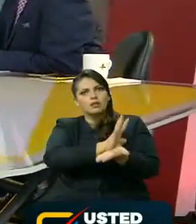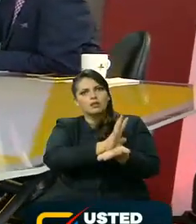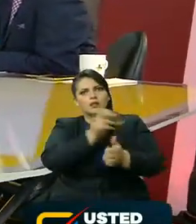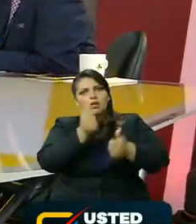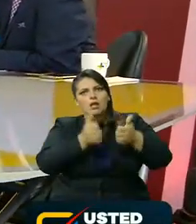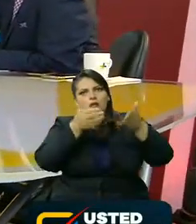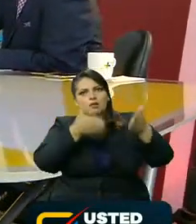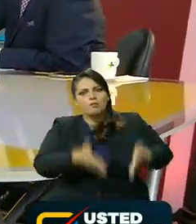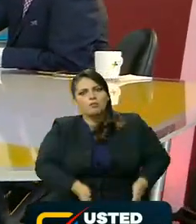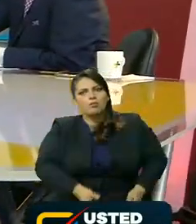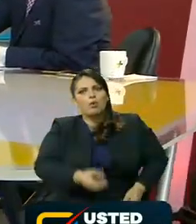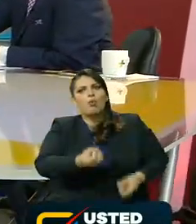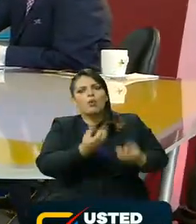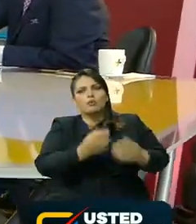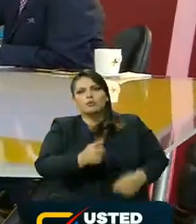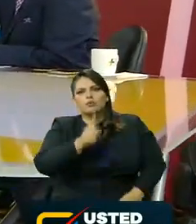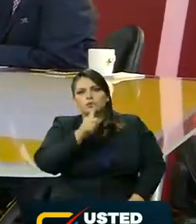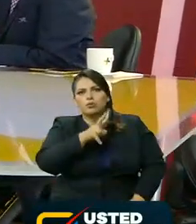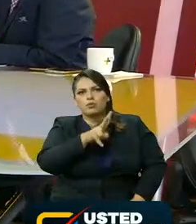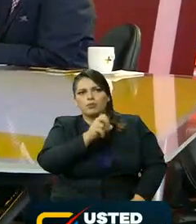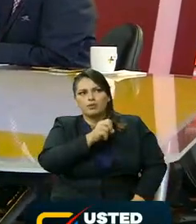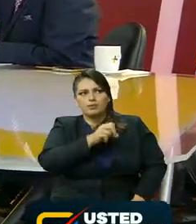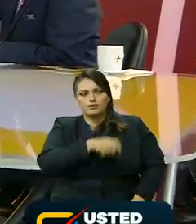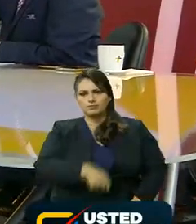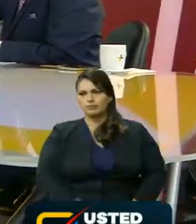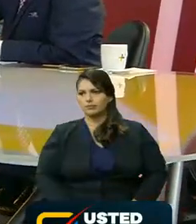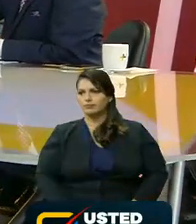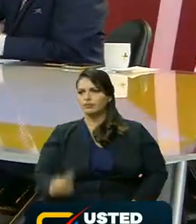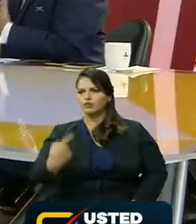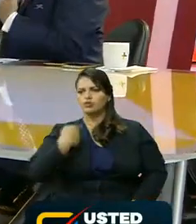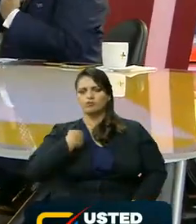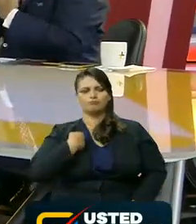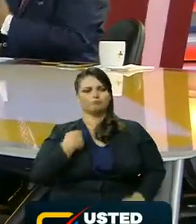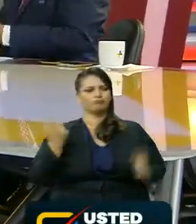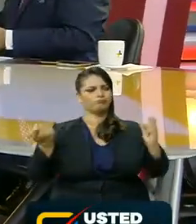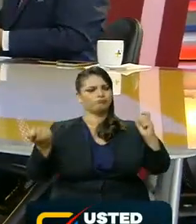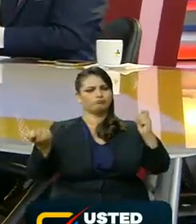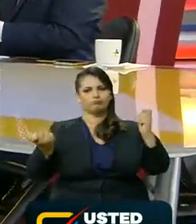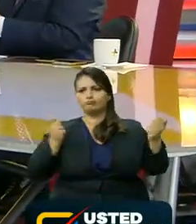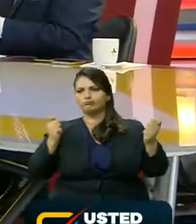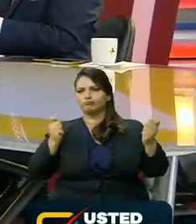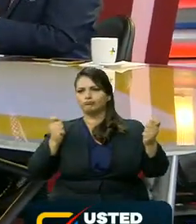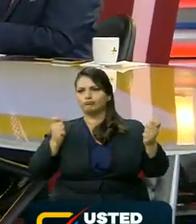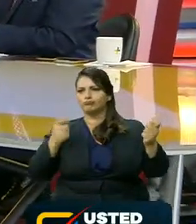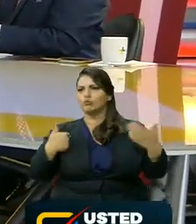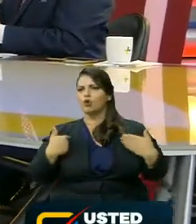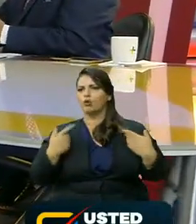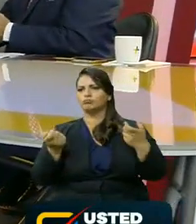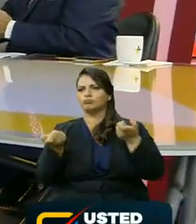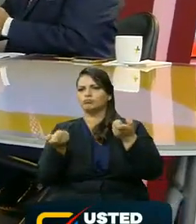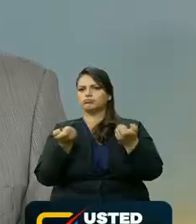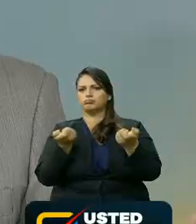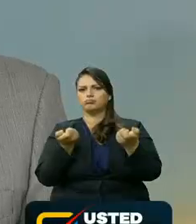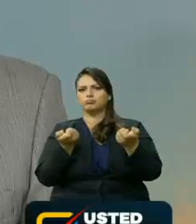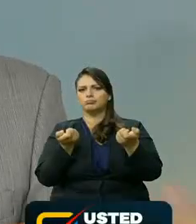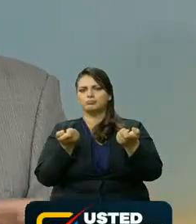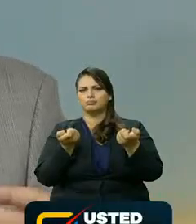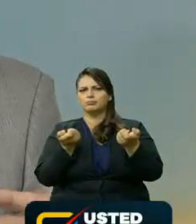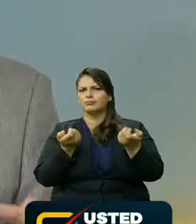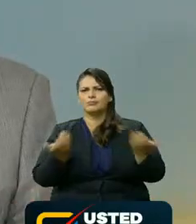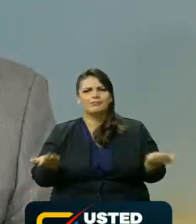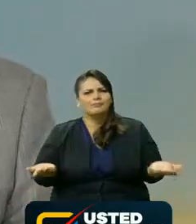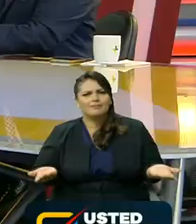creo que ninguno va a tener mayoría para decir yo mando, como ahora que hay 100 alzamanos. Ahora hay 100 alzamanos. Eso no va a haber. Ahora, cada